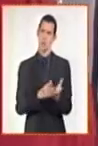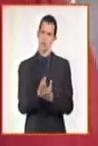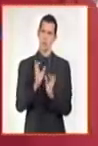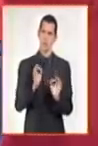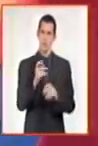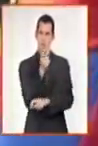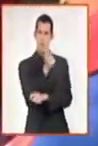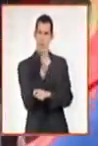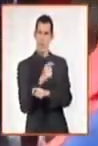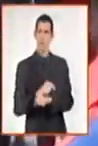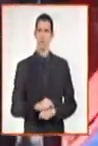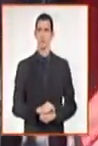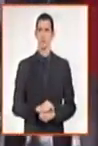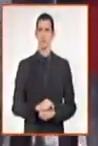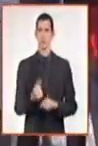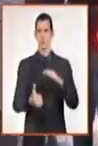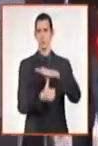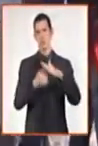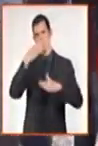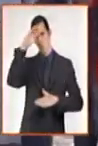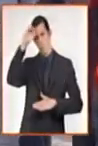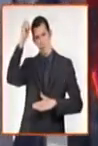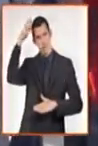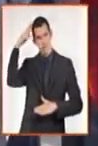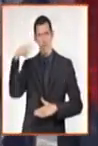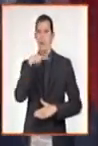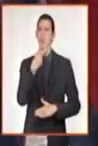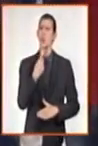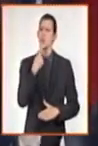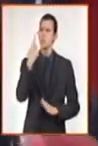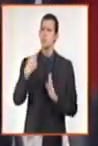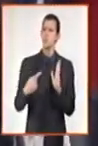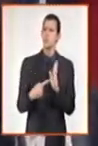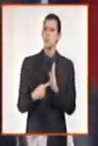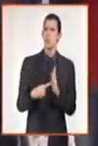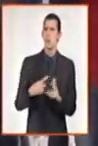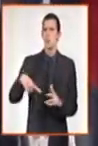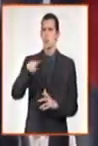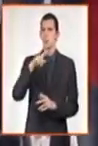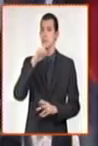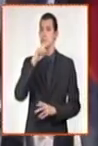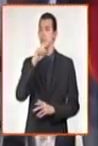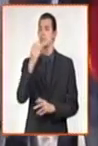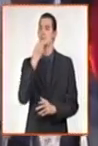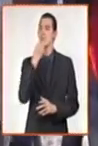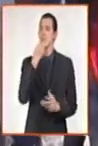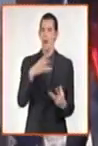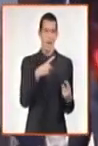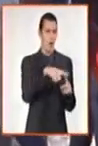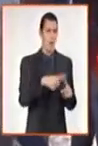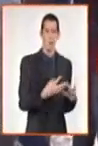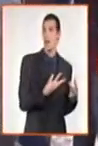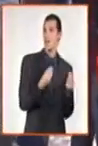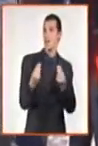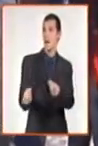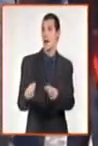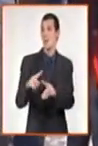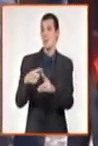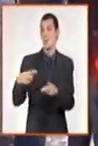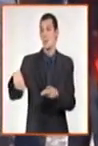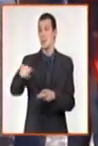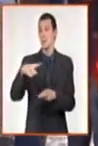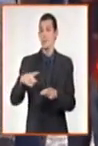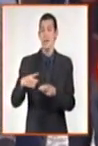han logrado, y además a ustedes no se les pudo mandar mucha ayuda porque estaban, no se podía navegar y trabajaron con las